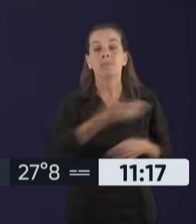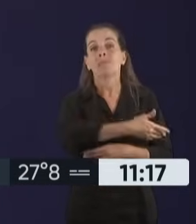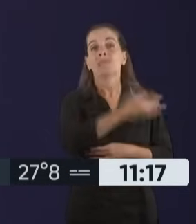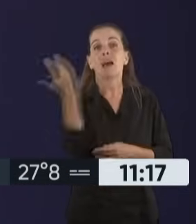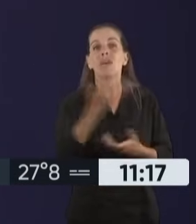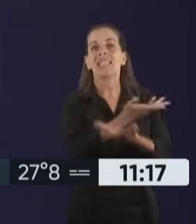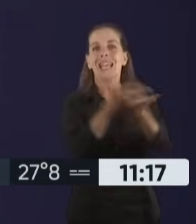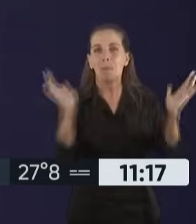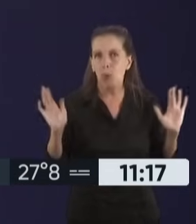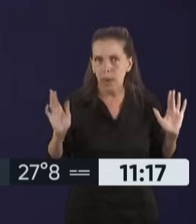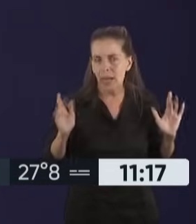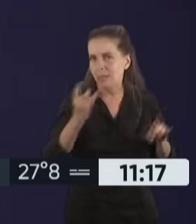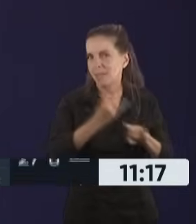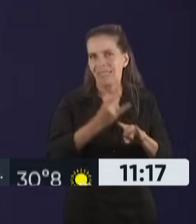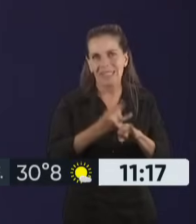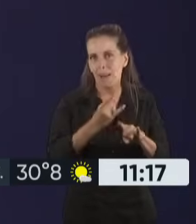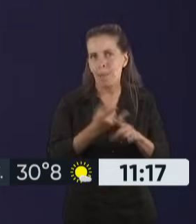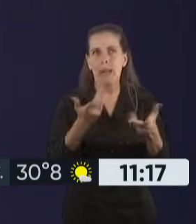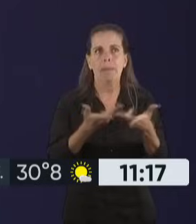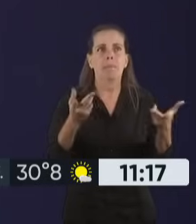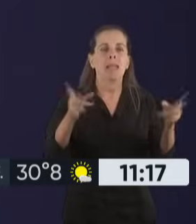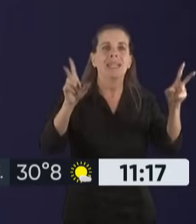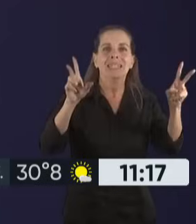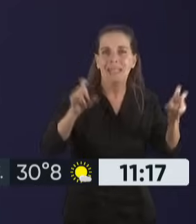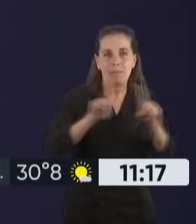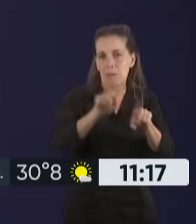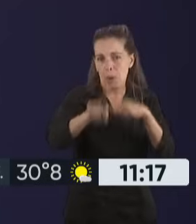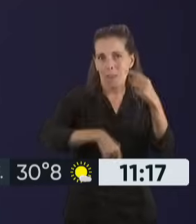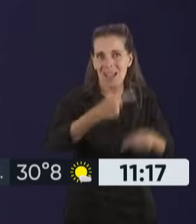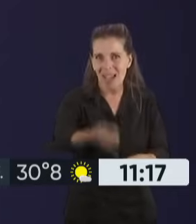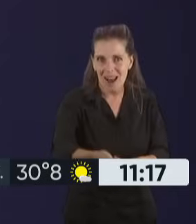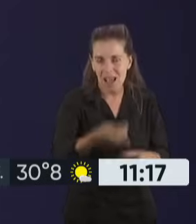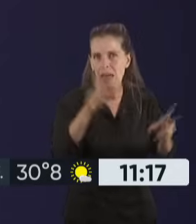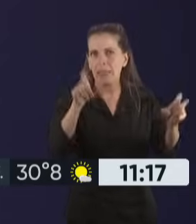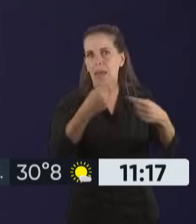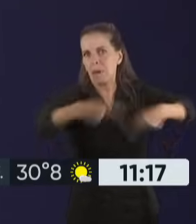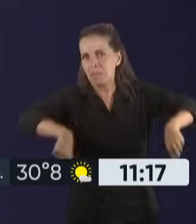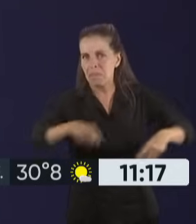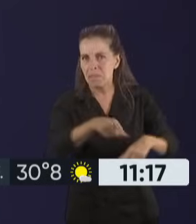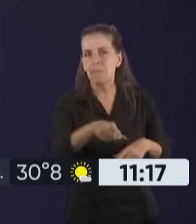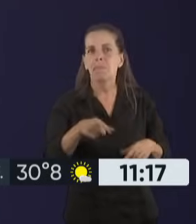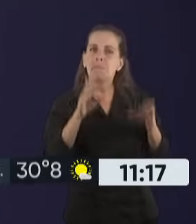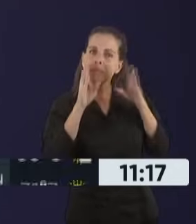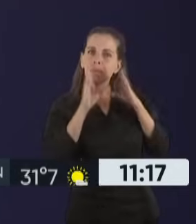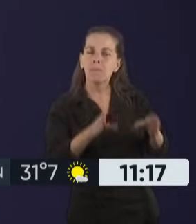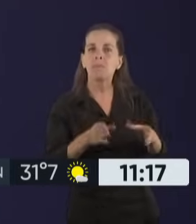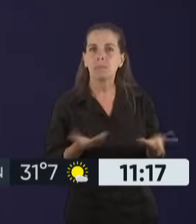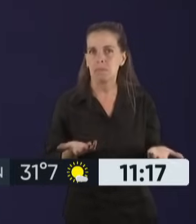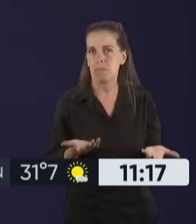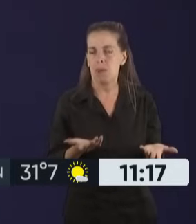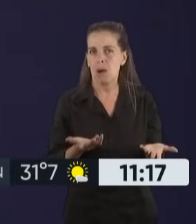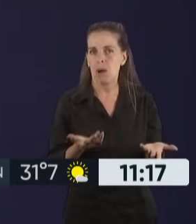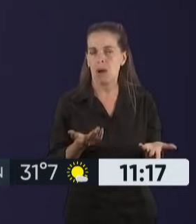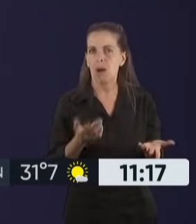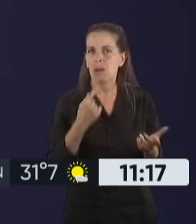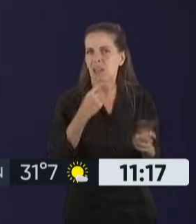las audiencias públicas, y que incluyen por supuesto la que va a ocurrir mañana, irán en torno a lo que dijimos siempre,